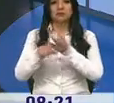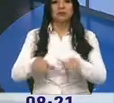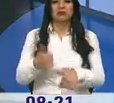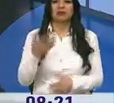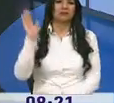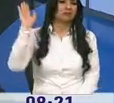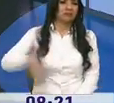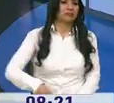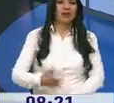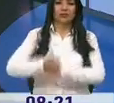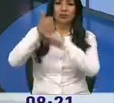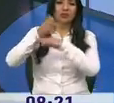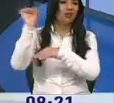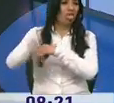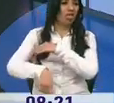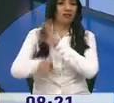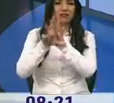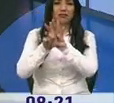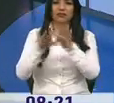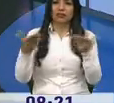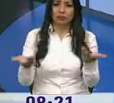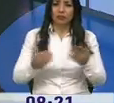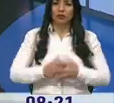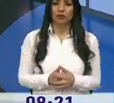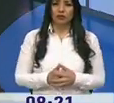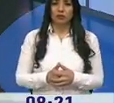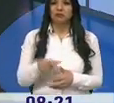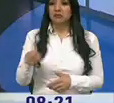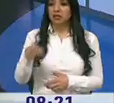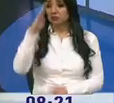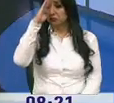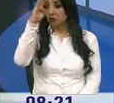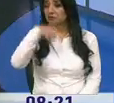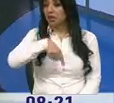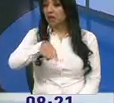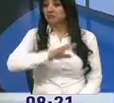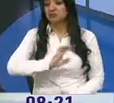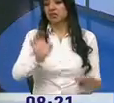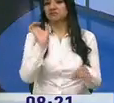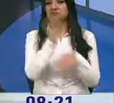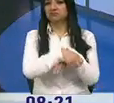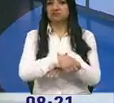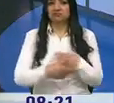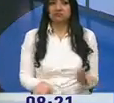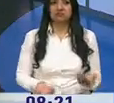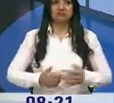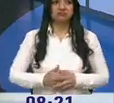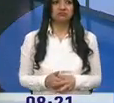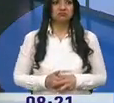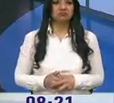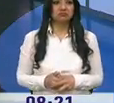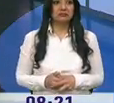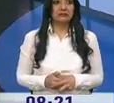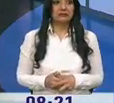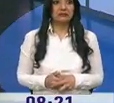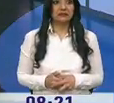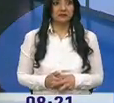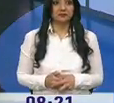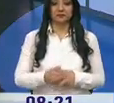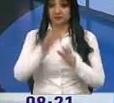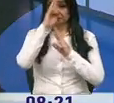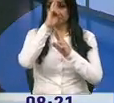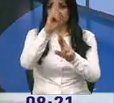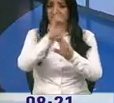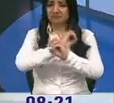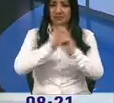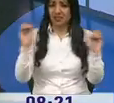la misma autoridad. Como estos señores ya no hacen tránsito, entonces no les importa un verdadero carajo. Entonces, hay un irrespeto